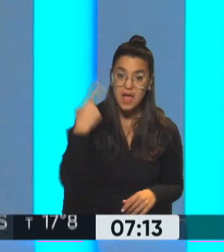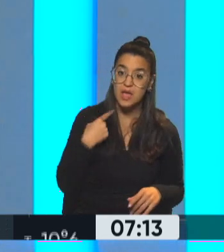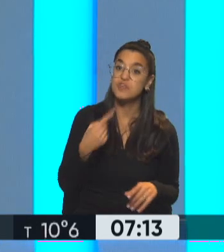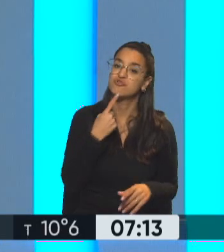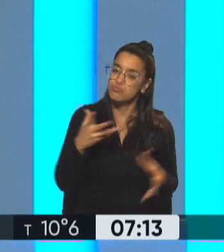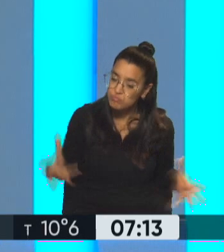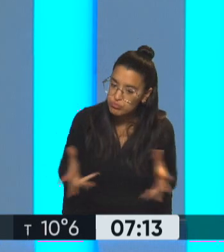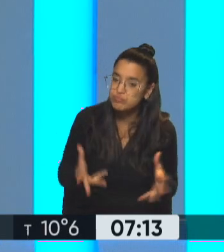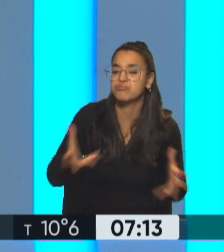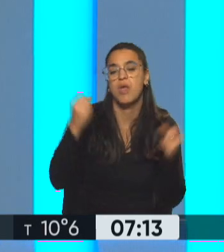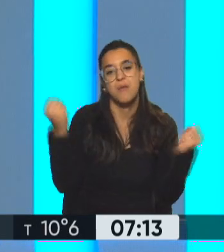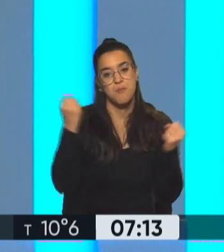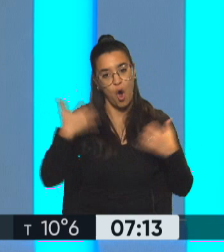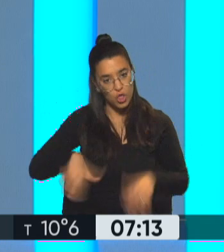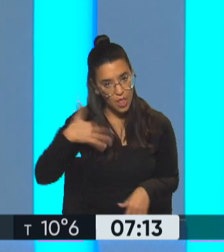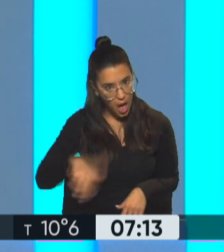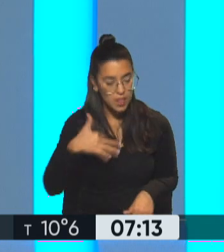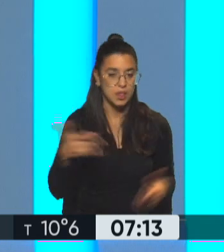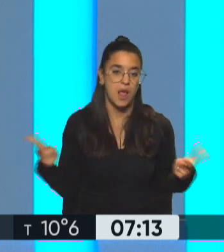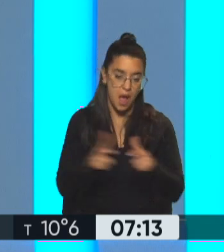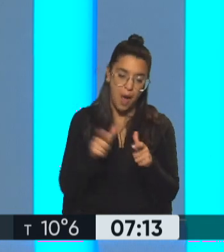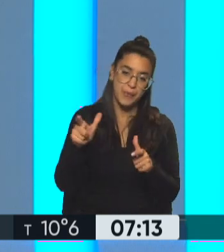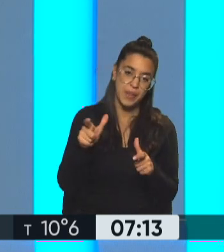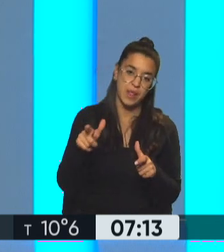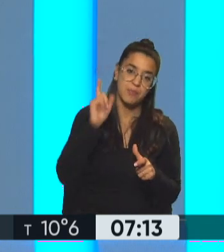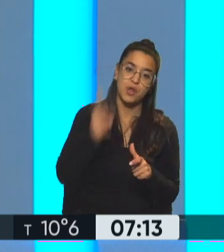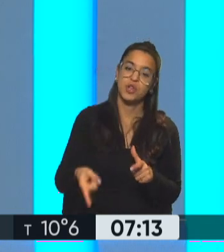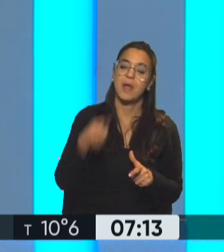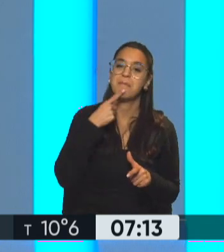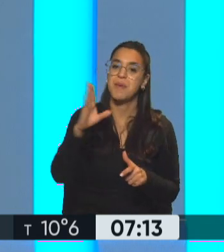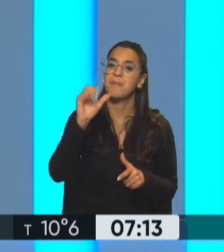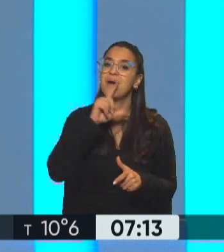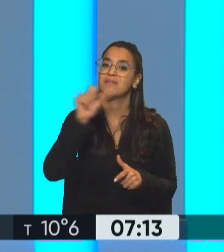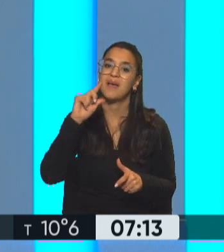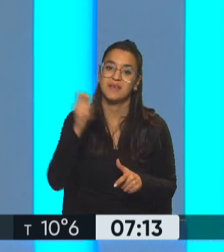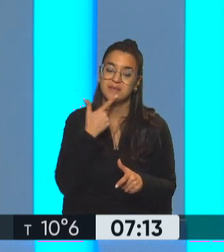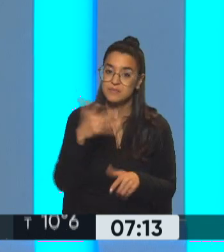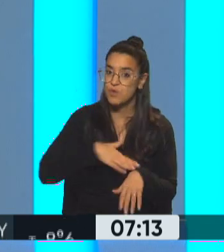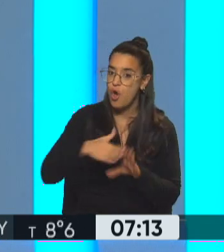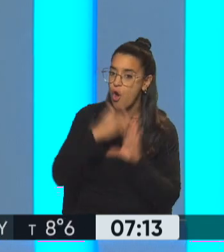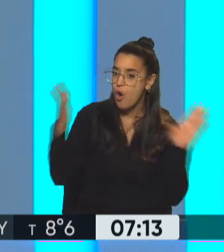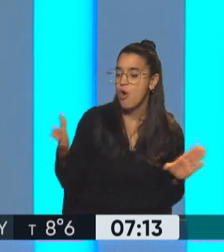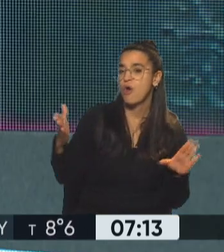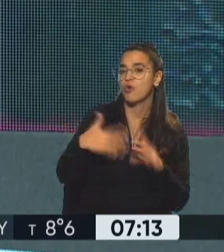muy importante al gabinete pero en particular a silvina batakis que asume en un contexto muy complicado gracias